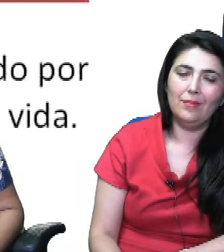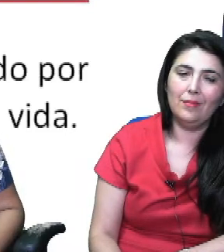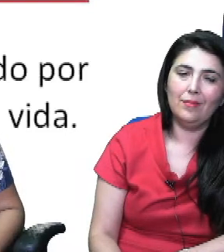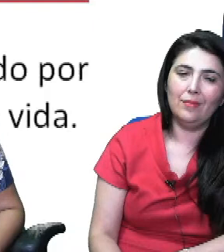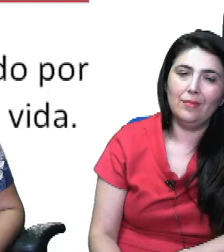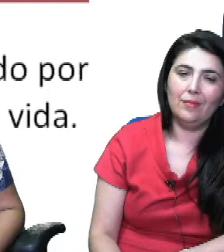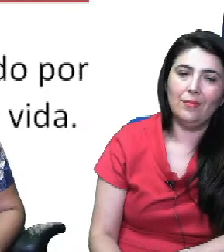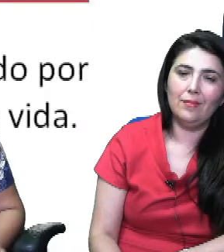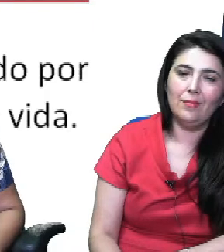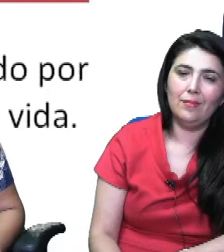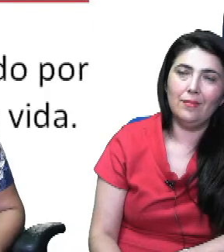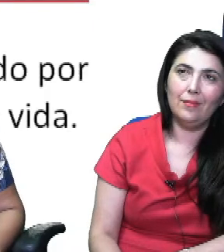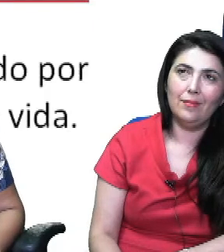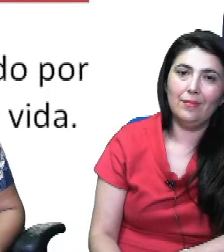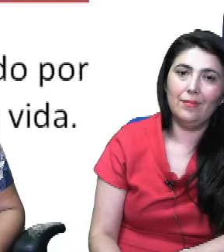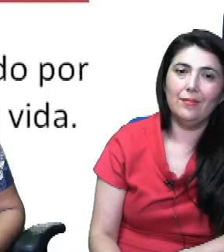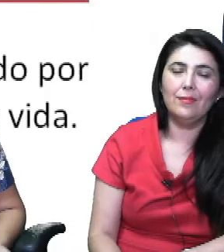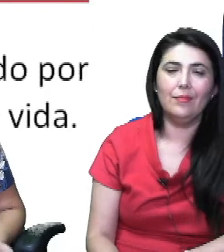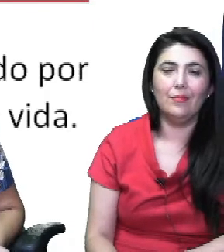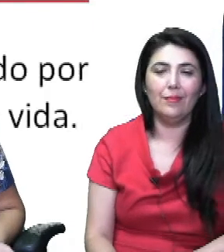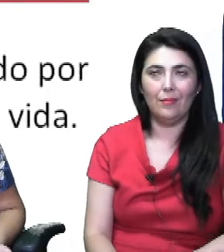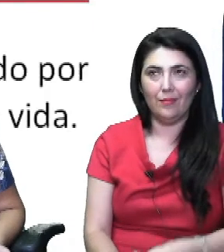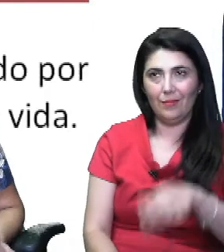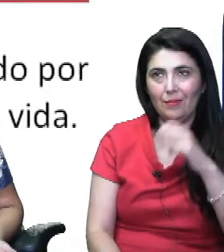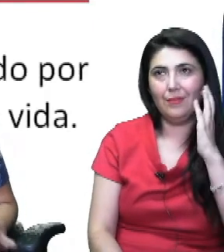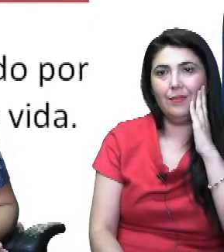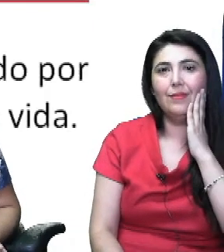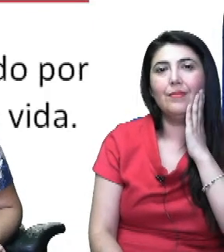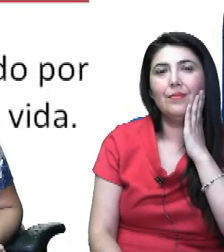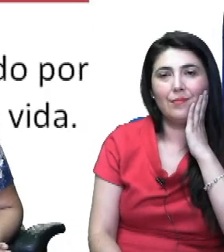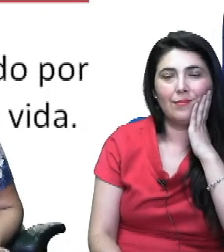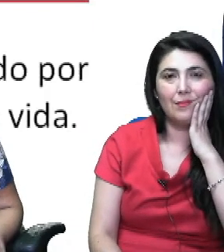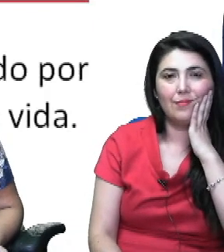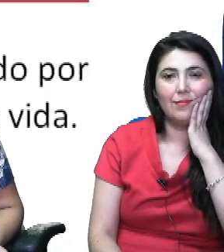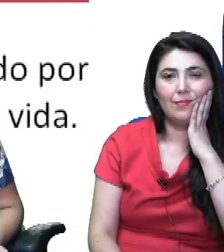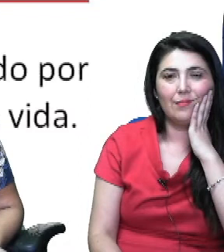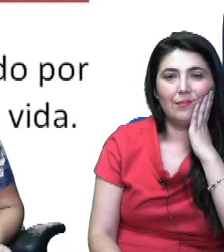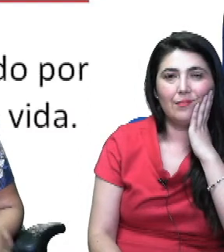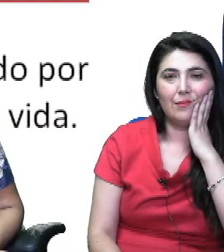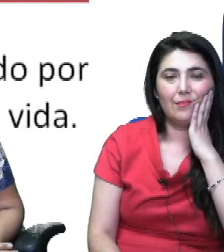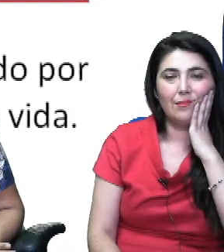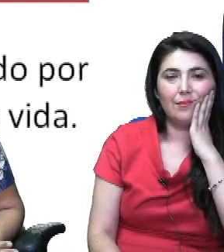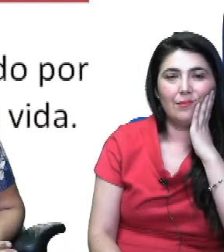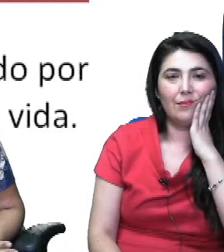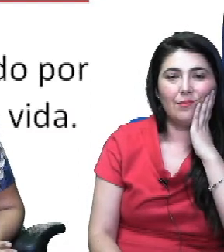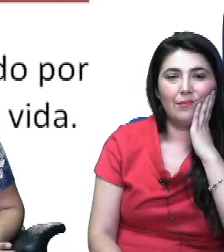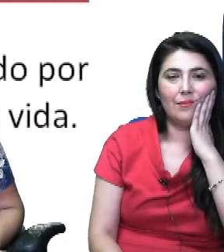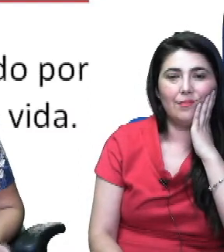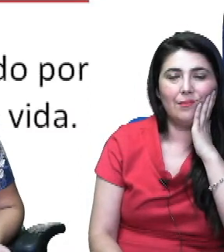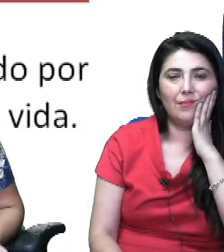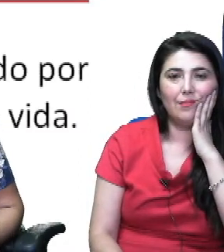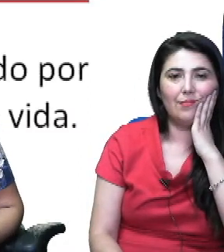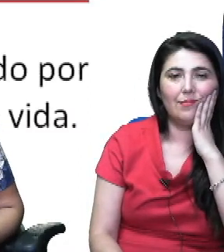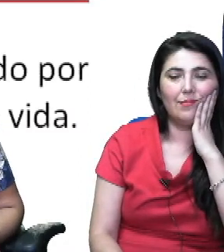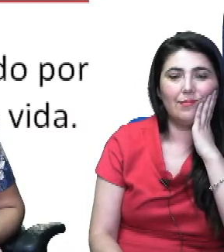30% de la población, van a ser aquellas personas que, ocurrido el evento, este evento crítico, se deteriora rápidamente su funcionamiento